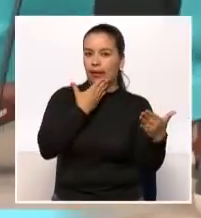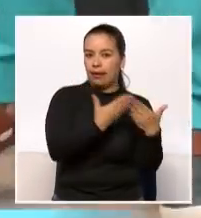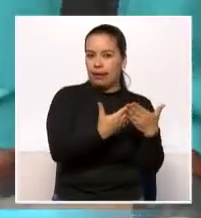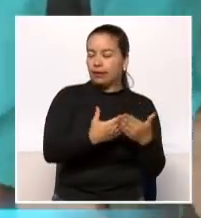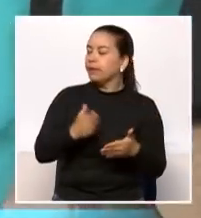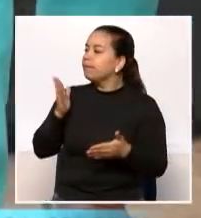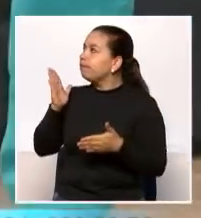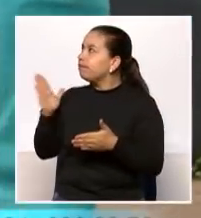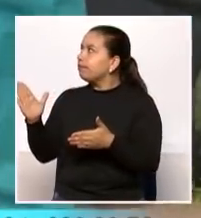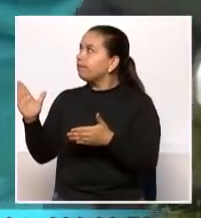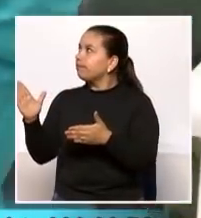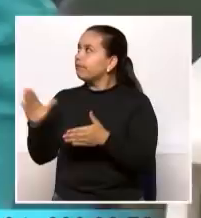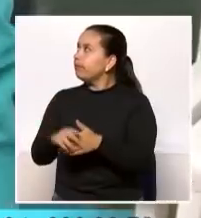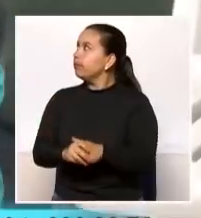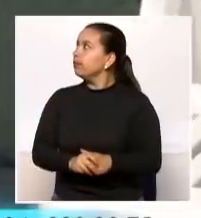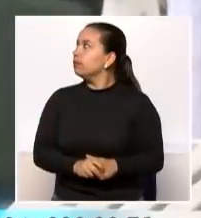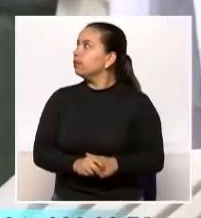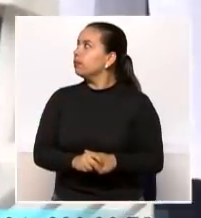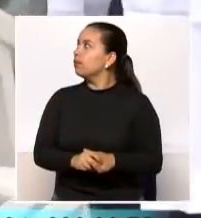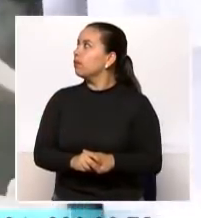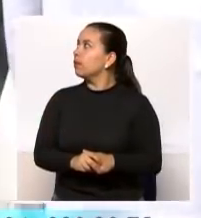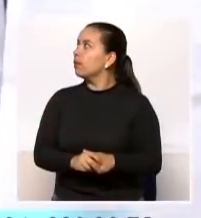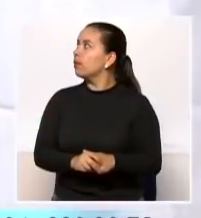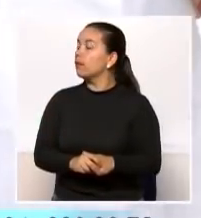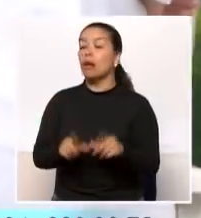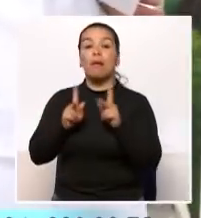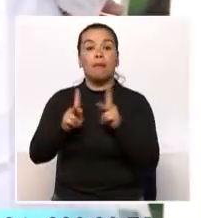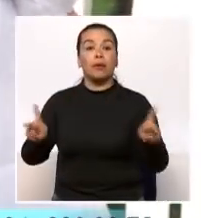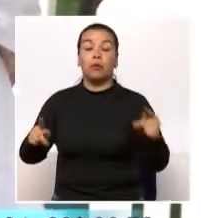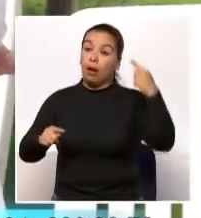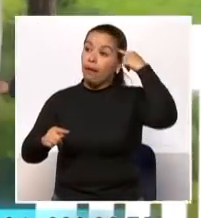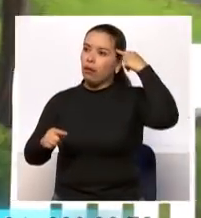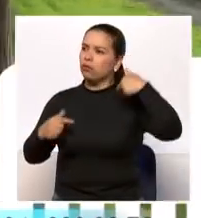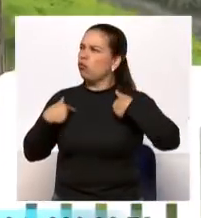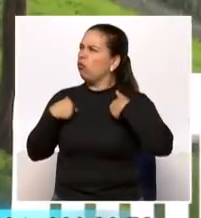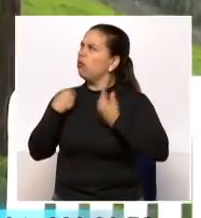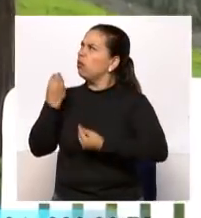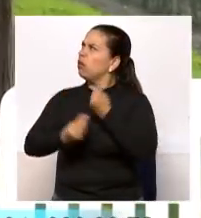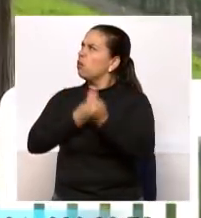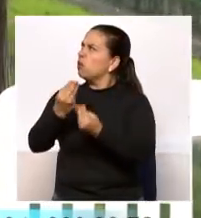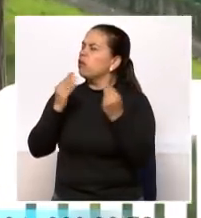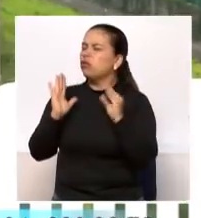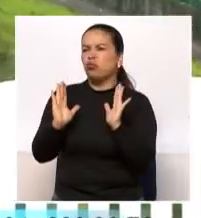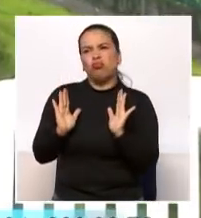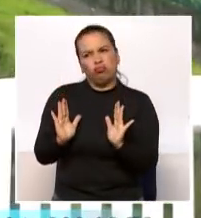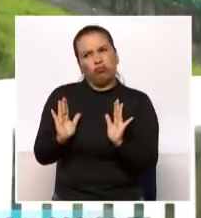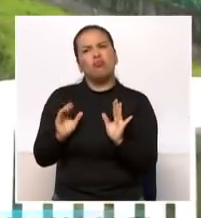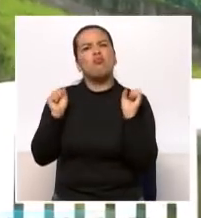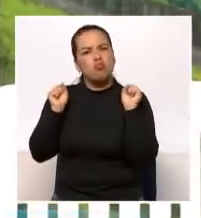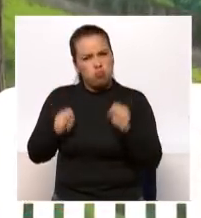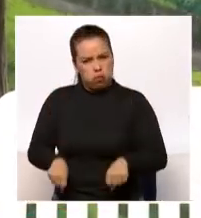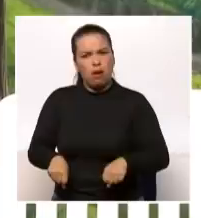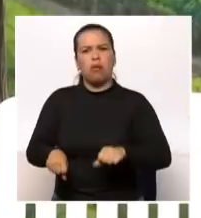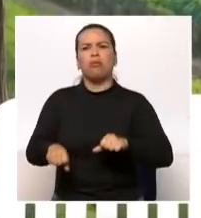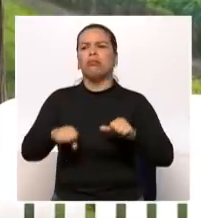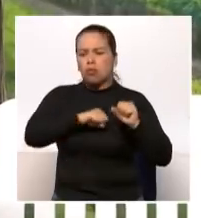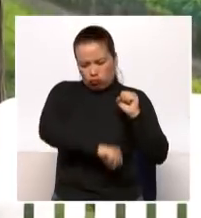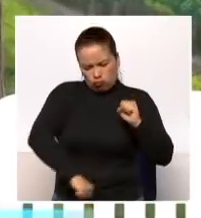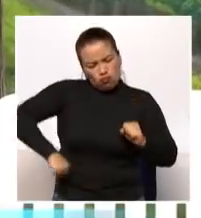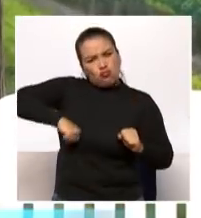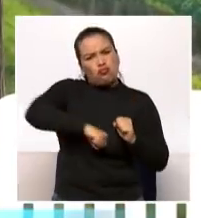Natalia. Muchas personas dicen, yo me voy a hacer una ecografía para